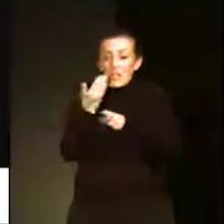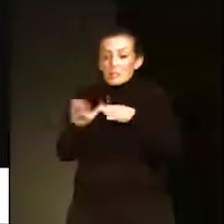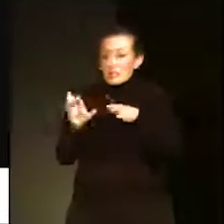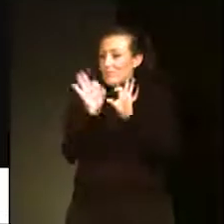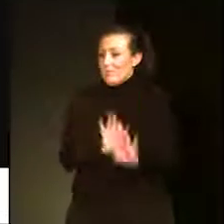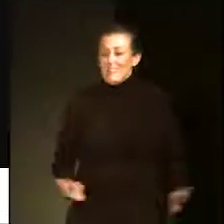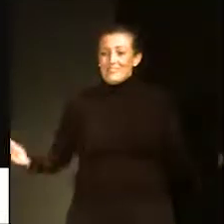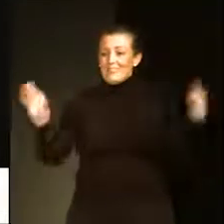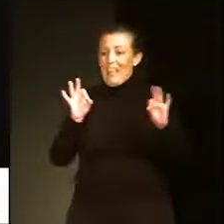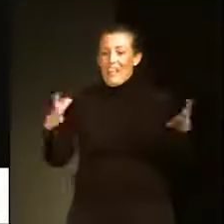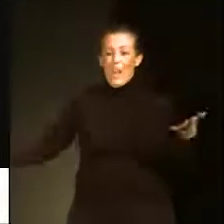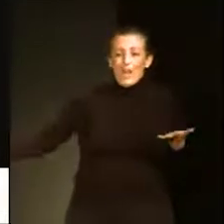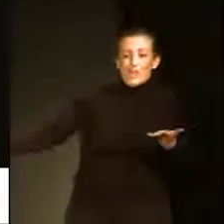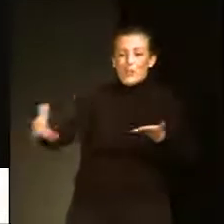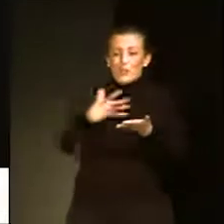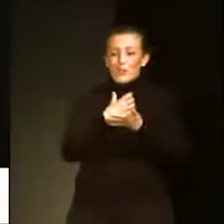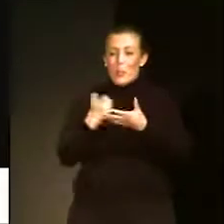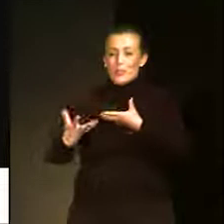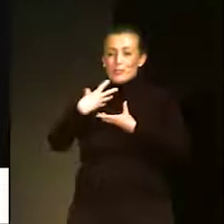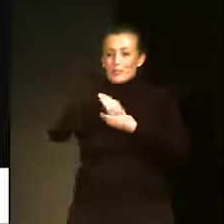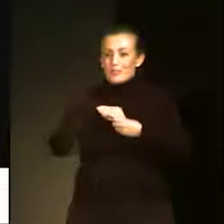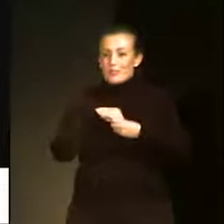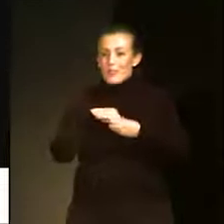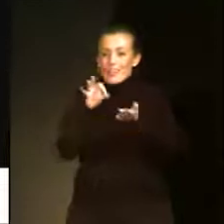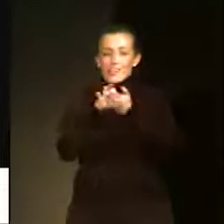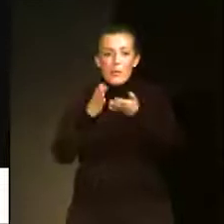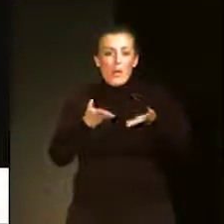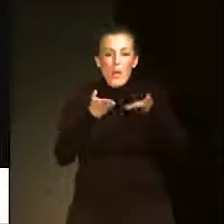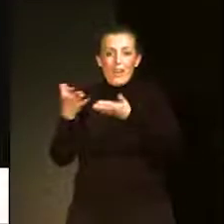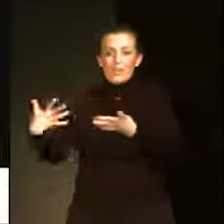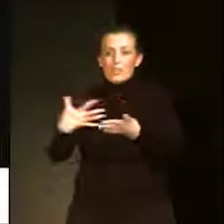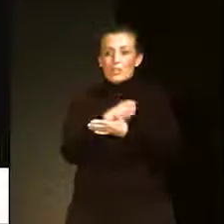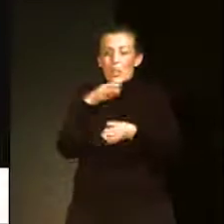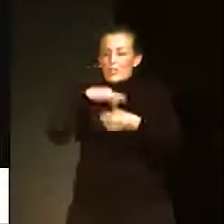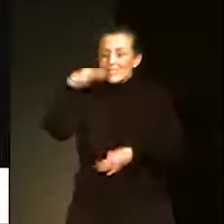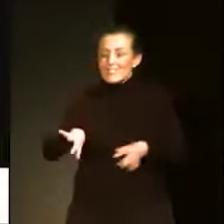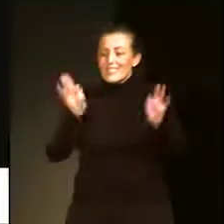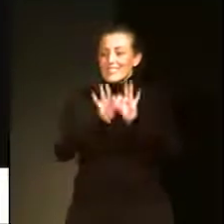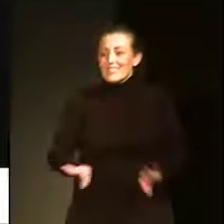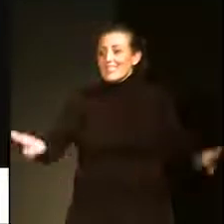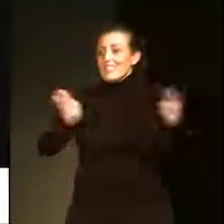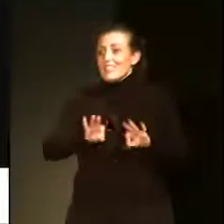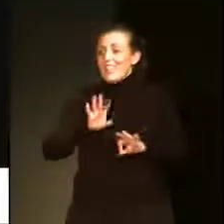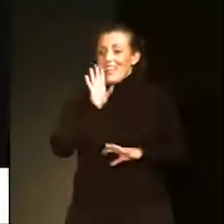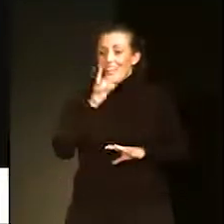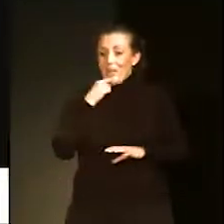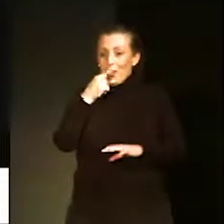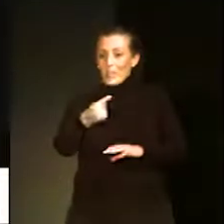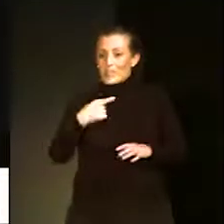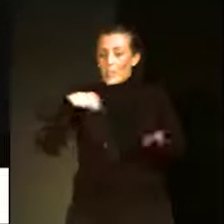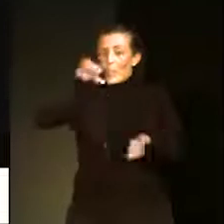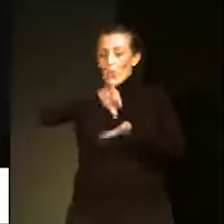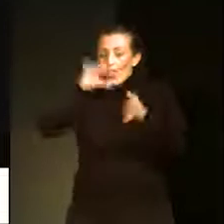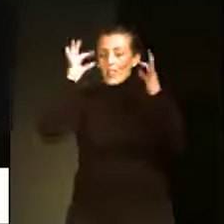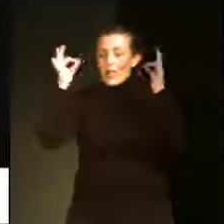que, sin duda, el ser diferente nunca puede significar que esté excluido, pues, como les decía, Córdoba es, sin duda, el